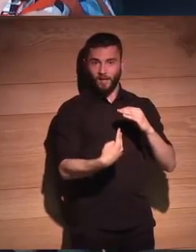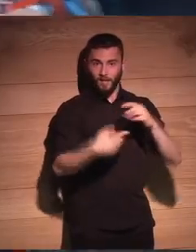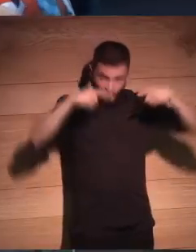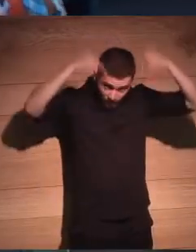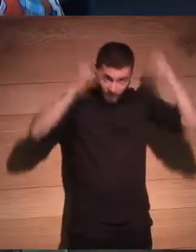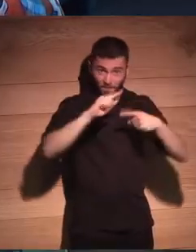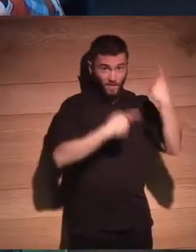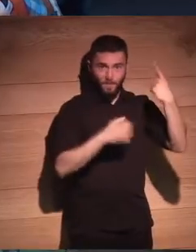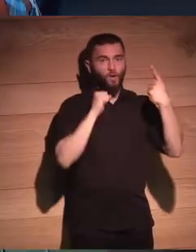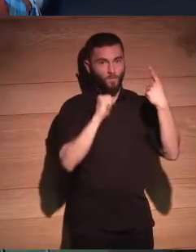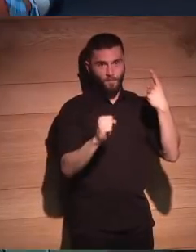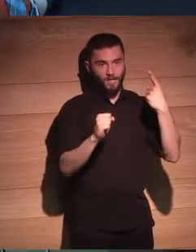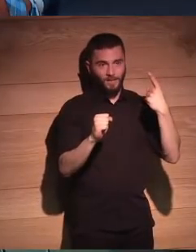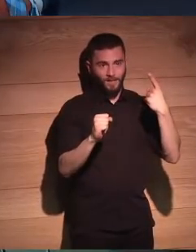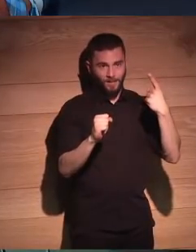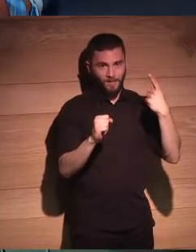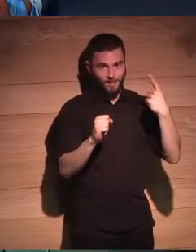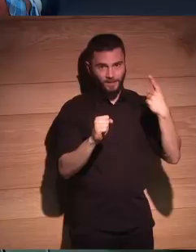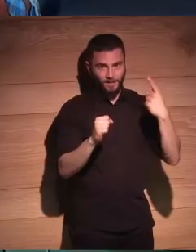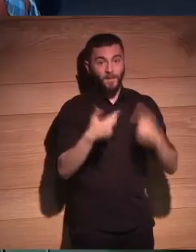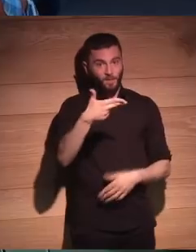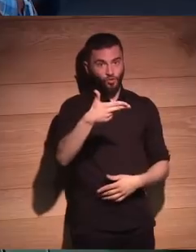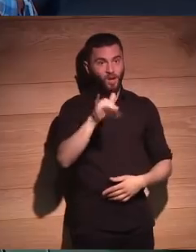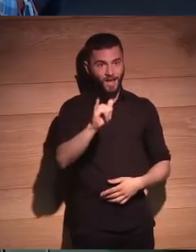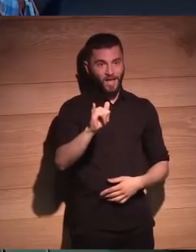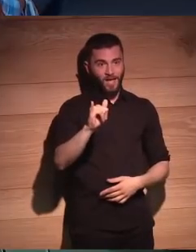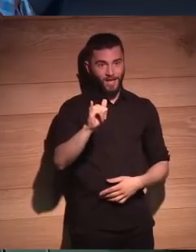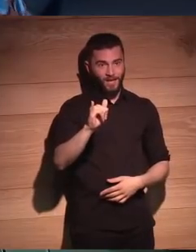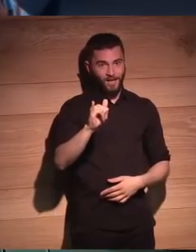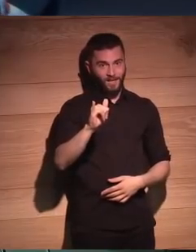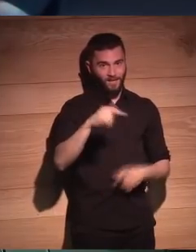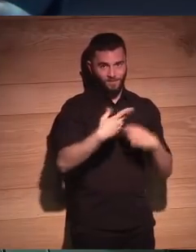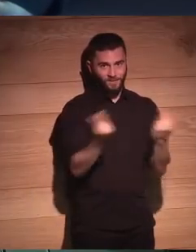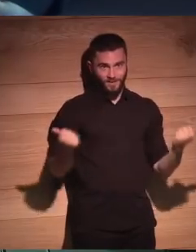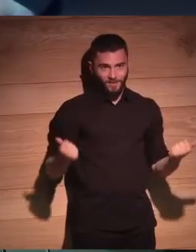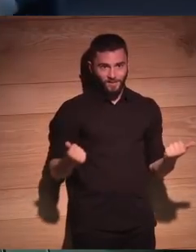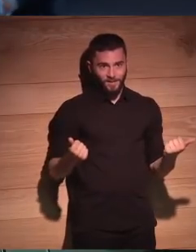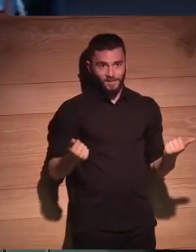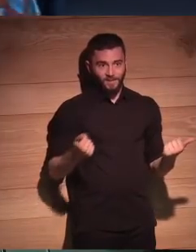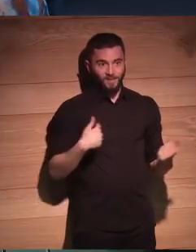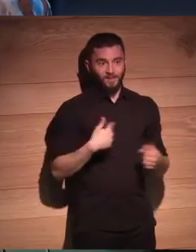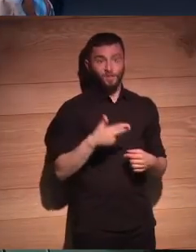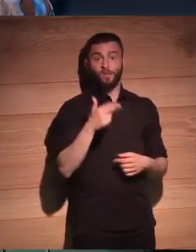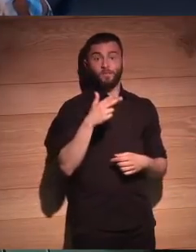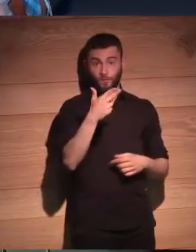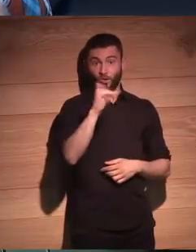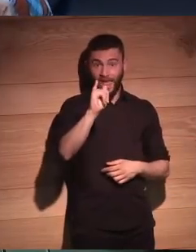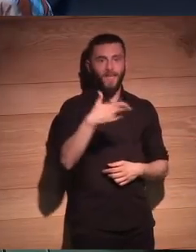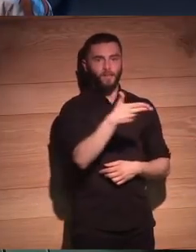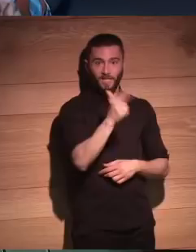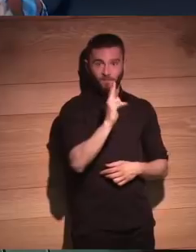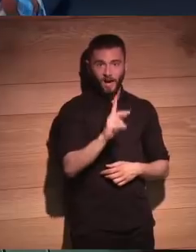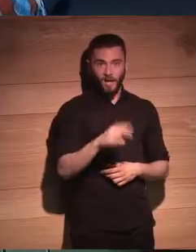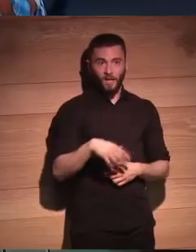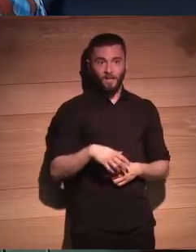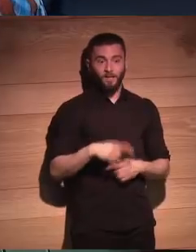primer Batman, entre sus gadgets, tiene pistola. Pero son balas perdidas. Yo venga a defender. No, tiene pistola y dispara. Y en